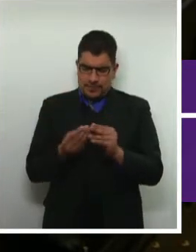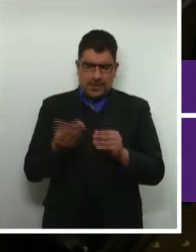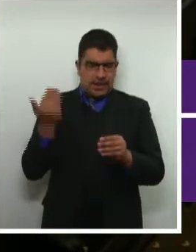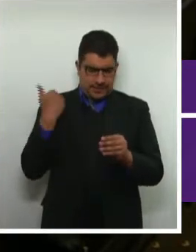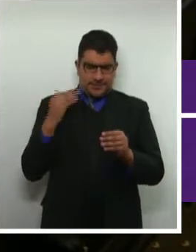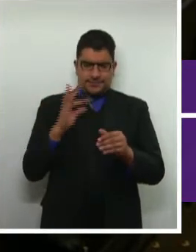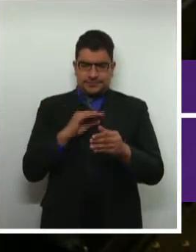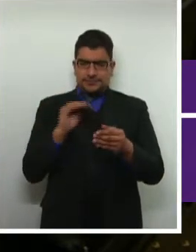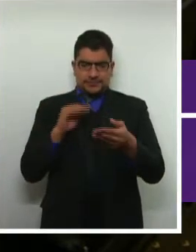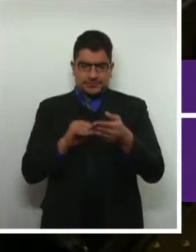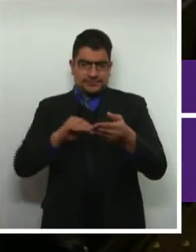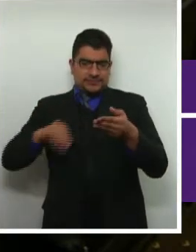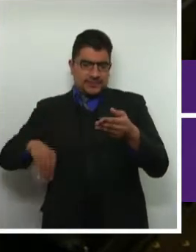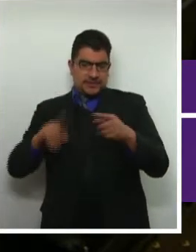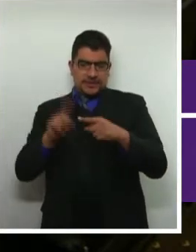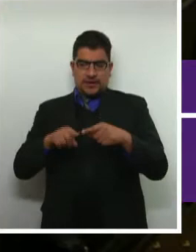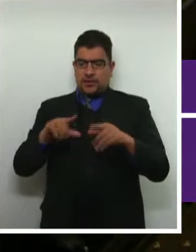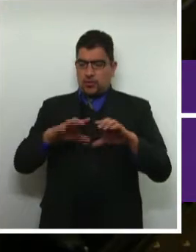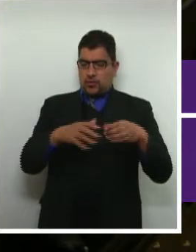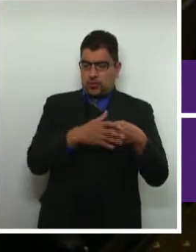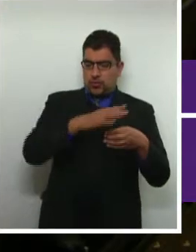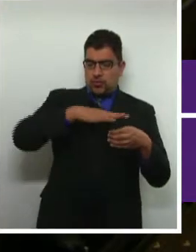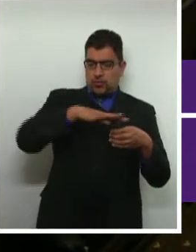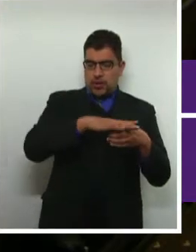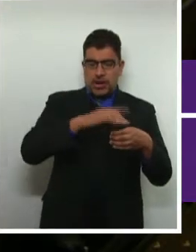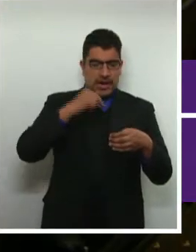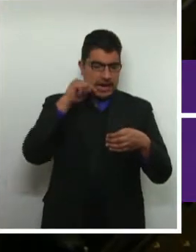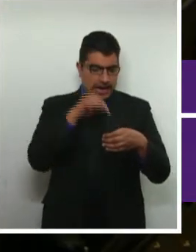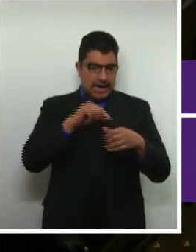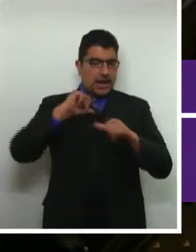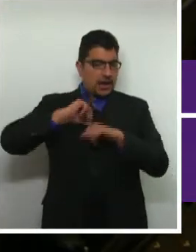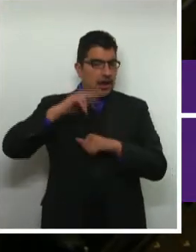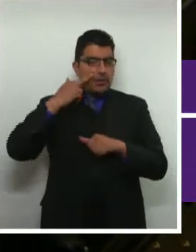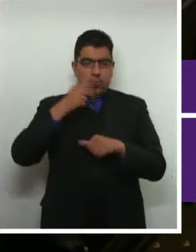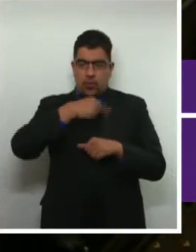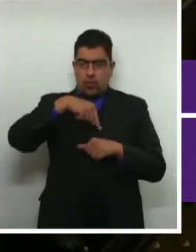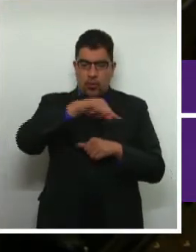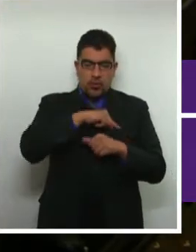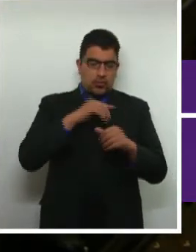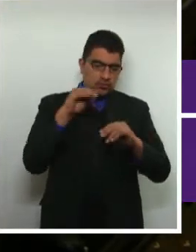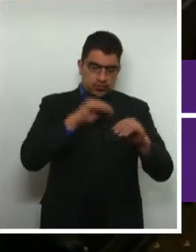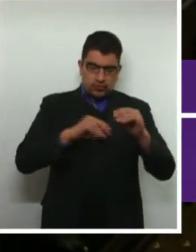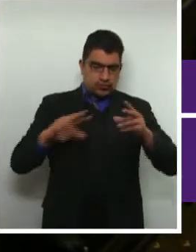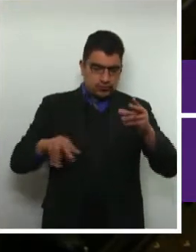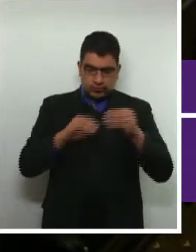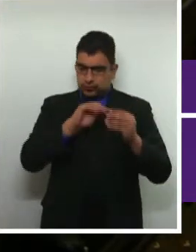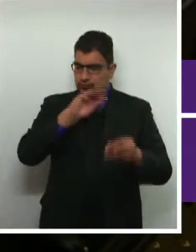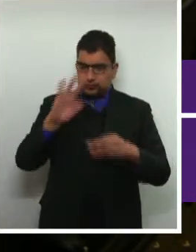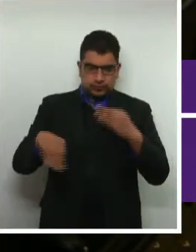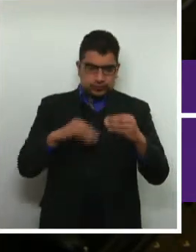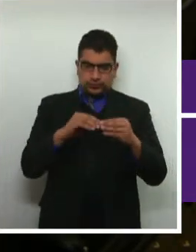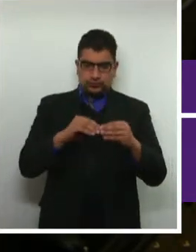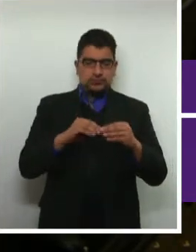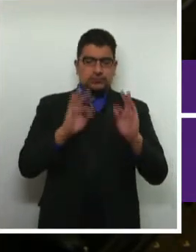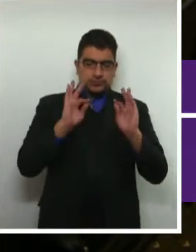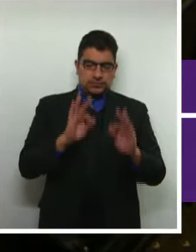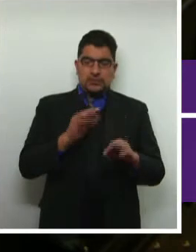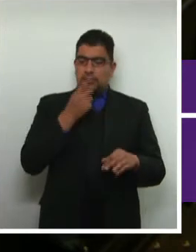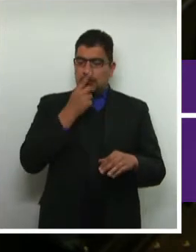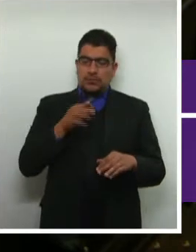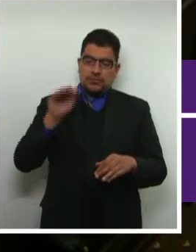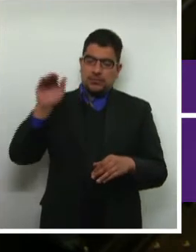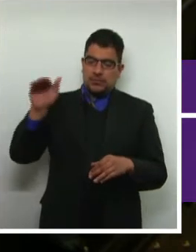las estoy retirando porque la comisión se hizo cargo prácticamente de todas las reservas. Y también decirle